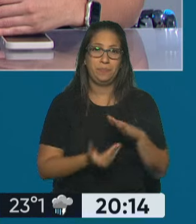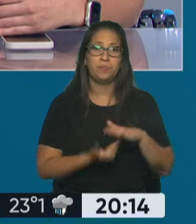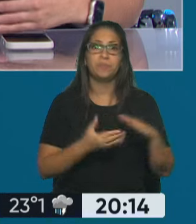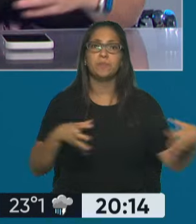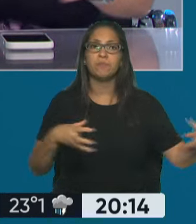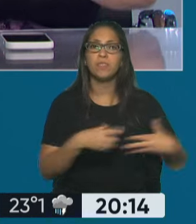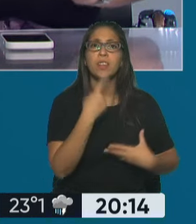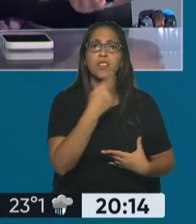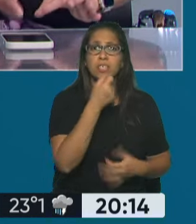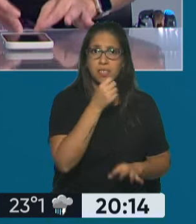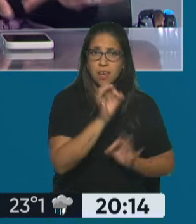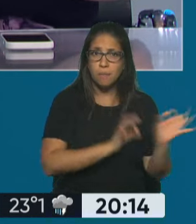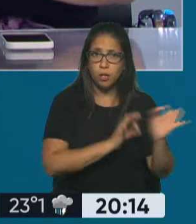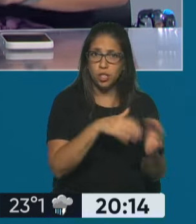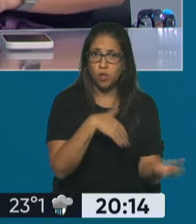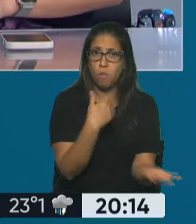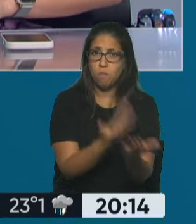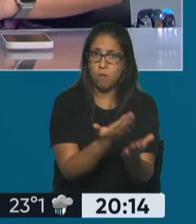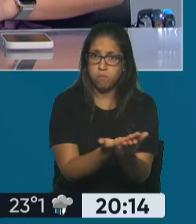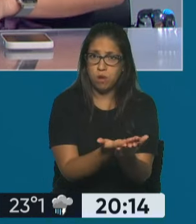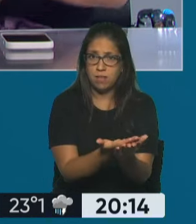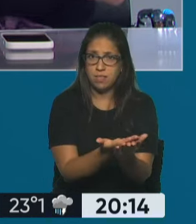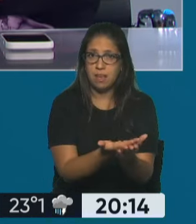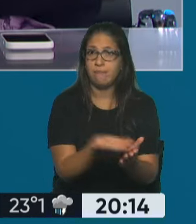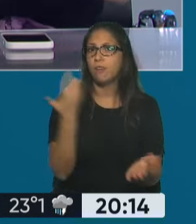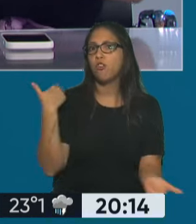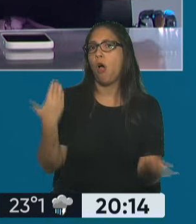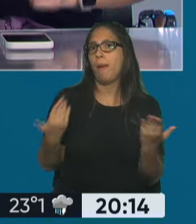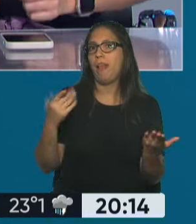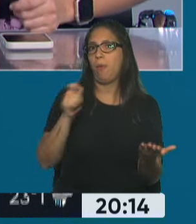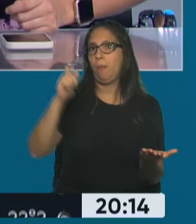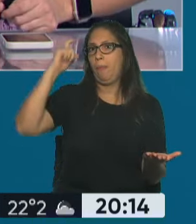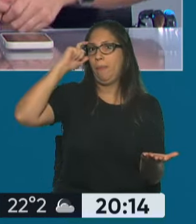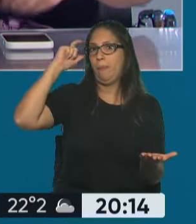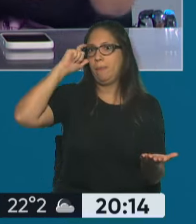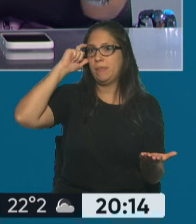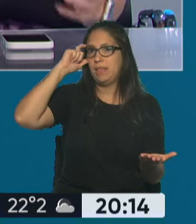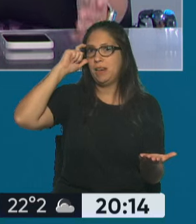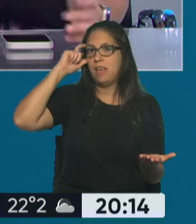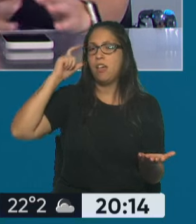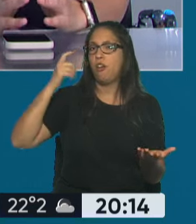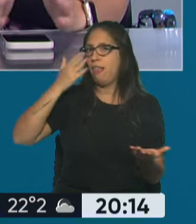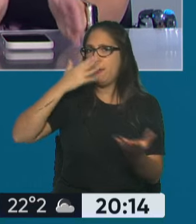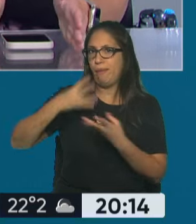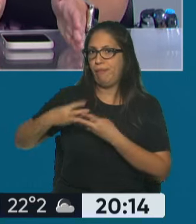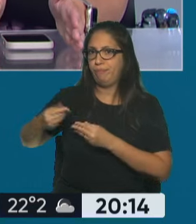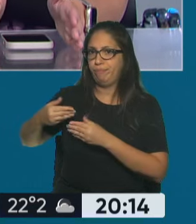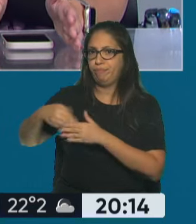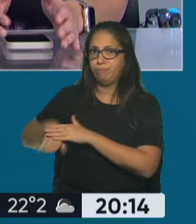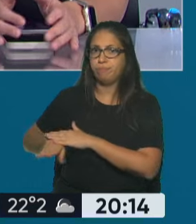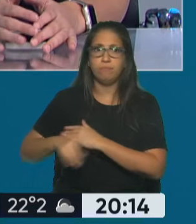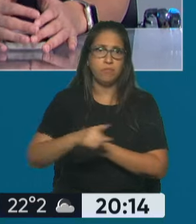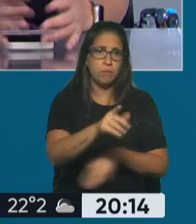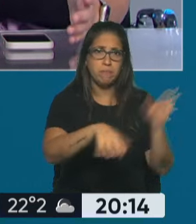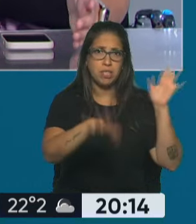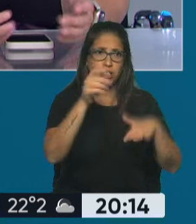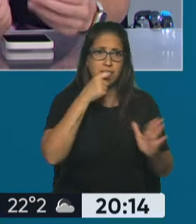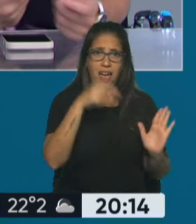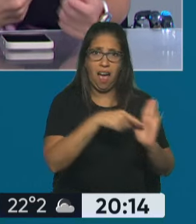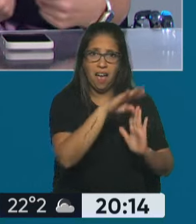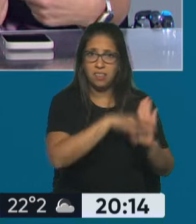el proyecto, teniendo en cuenta el de enero y que después dio marcha atrás, muchos de ellos no los votarían.